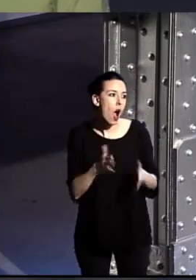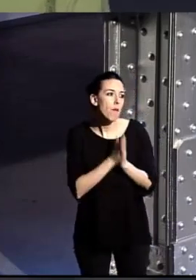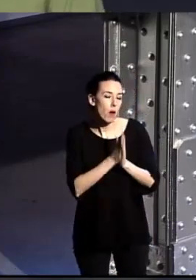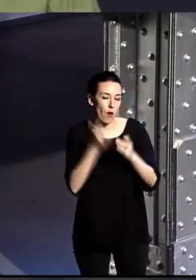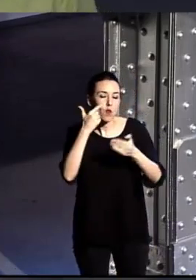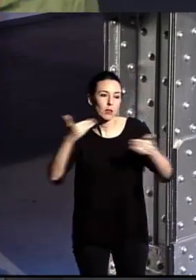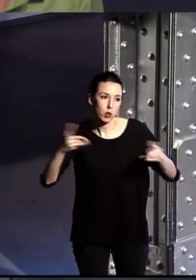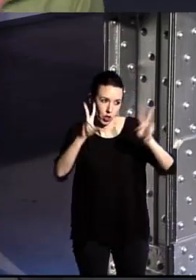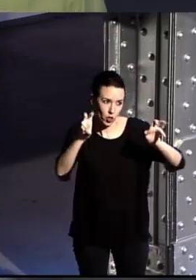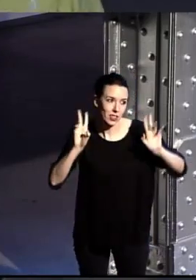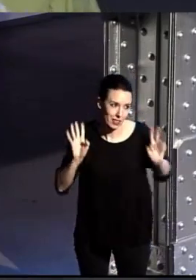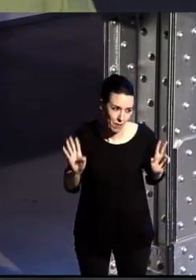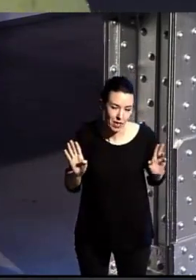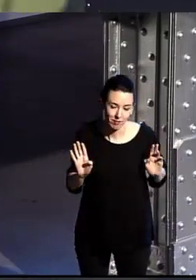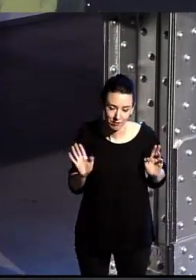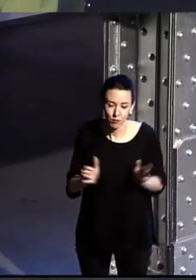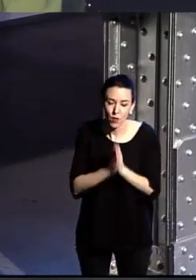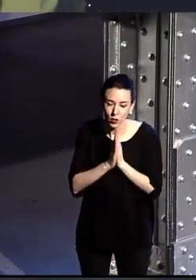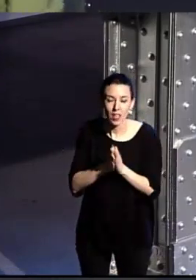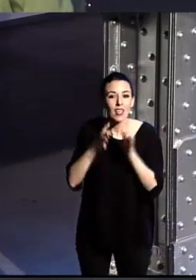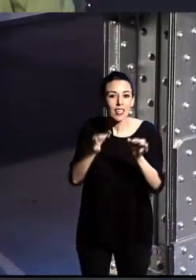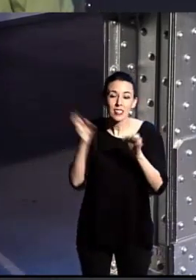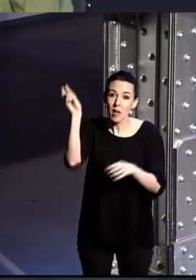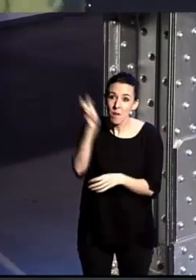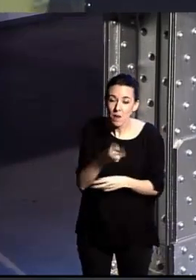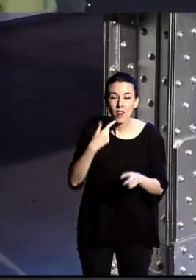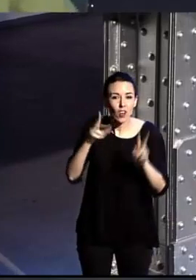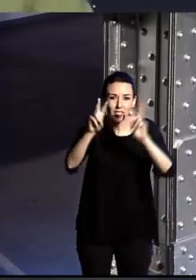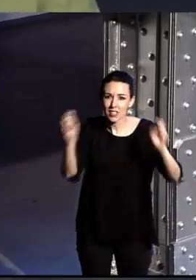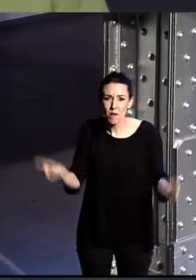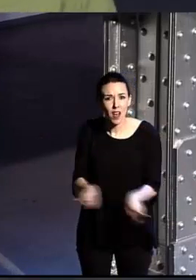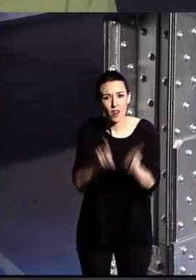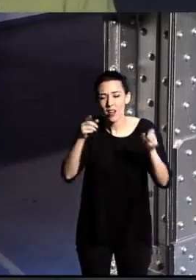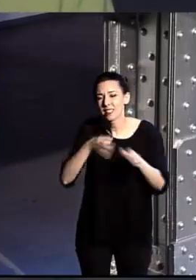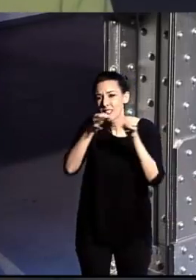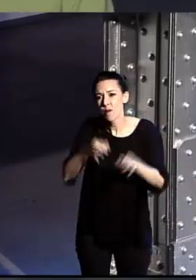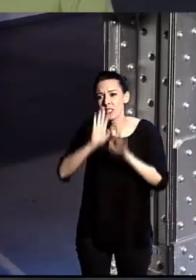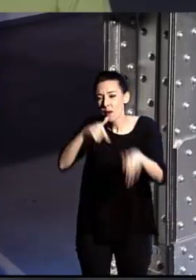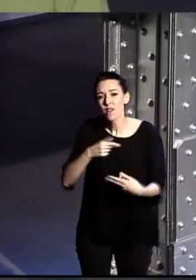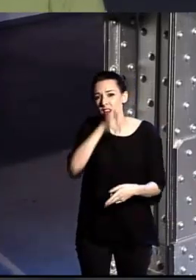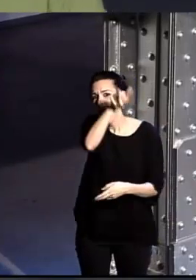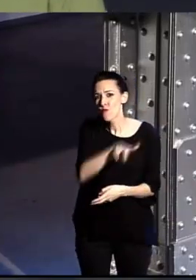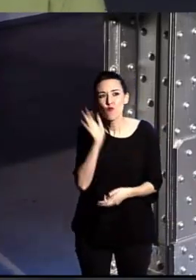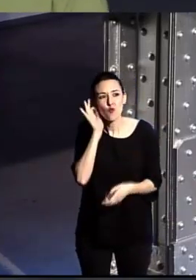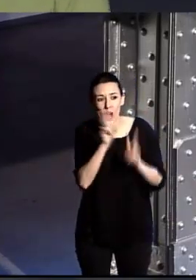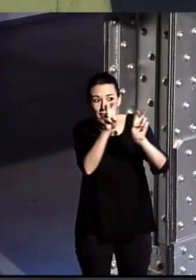favor. Sí. Sí, cada vez que vengo aquí, da igual del tema que sea, yo hablo de Pardo Bazán, siempre.